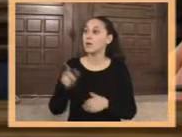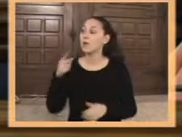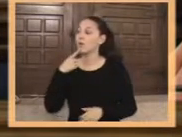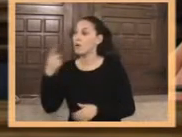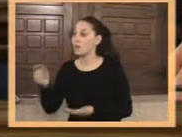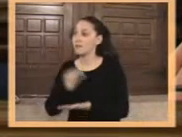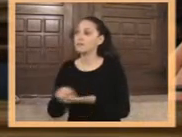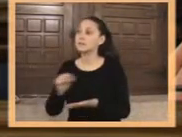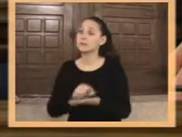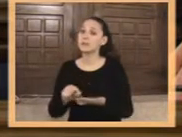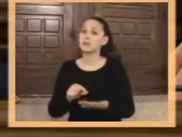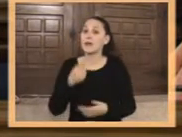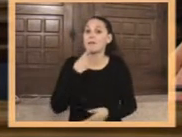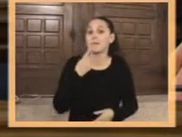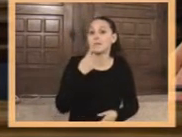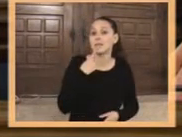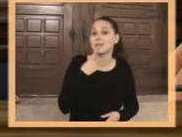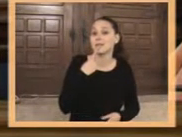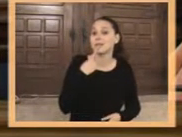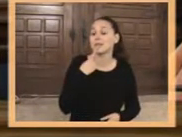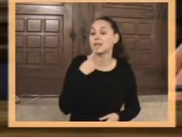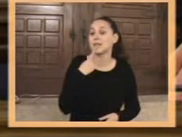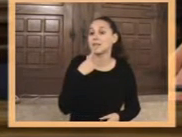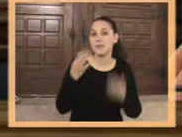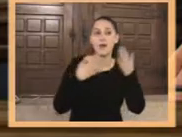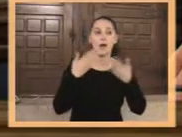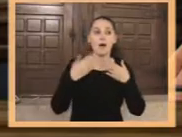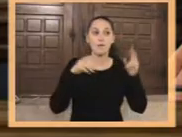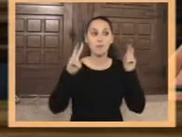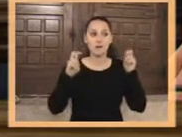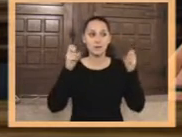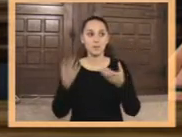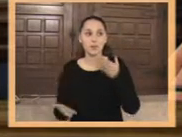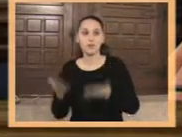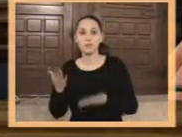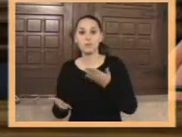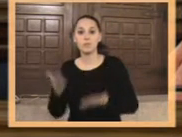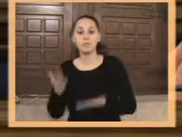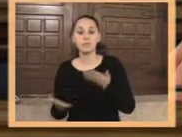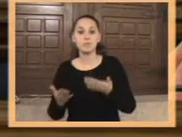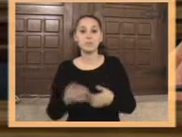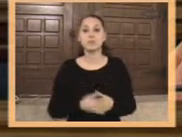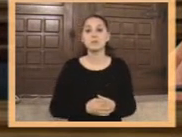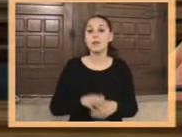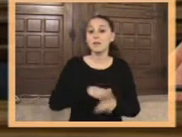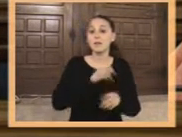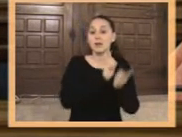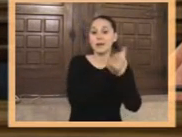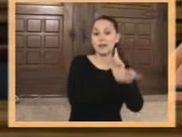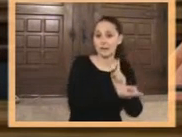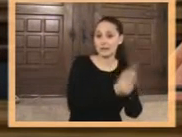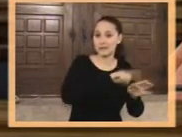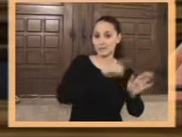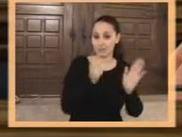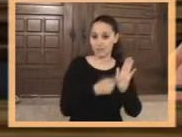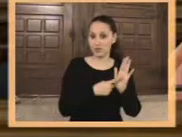secretario, dice que puede hablar en el tema de compensaciones de los impuestos en caso de que modifiquen las leyes. Por lo tanto, no lo digo yo, lo dice